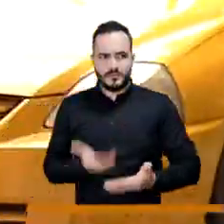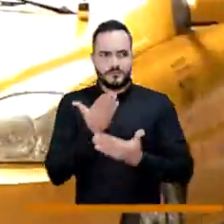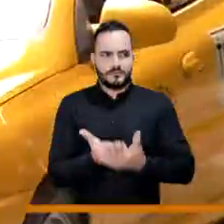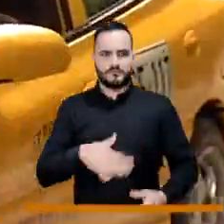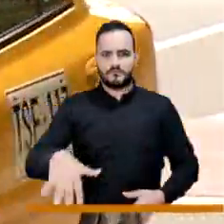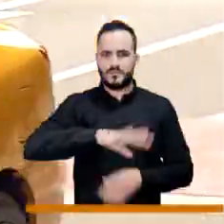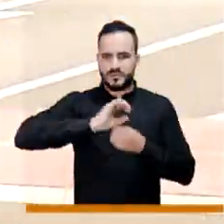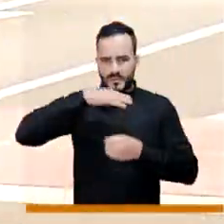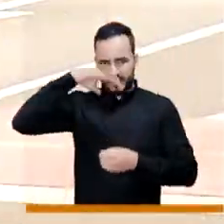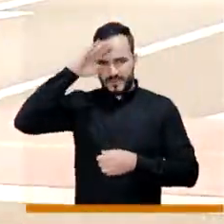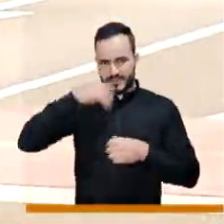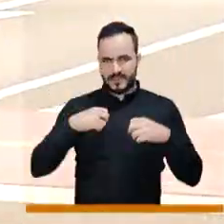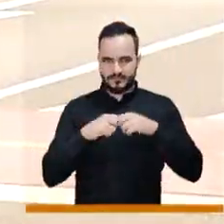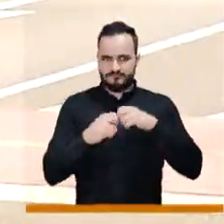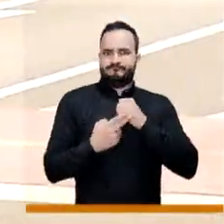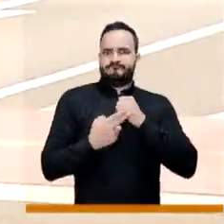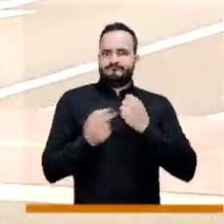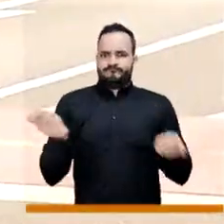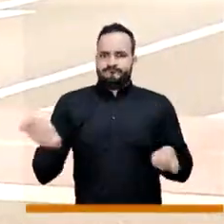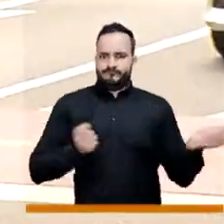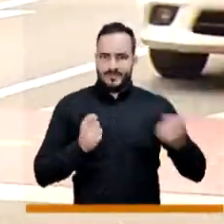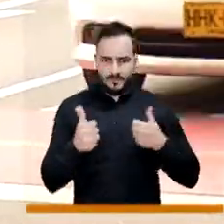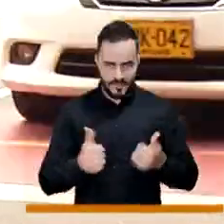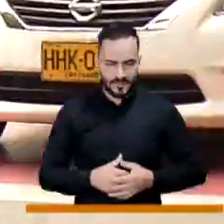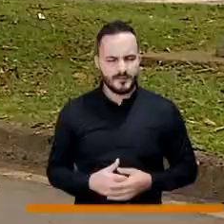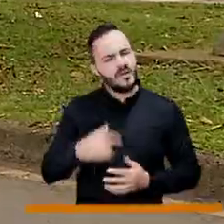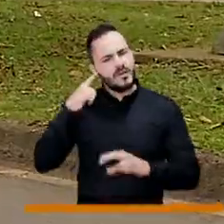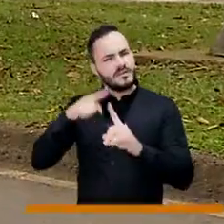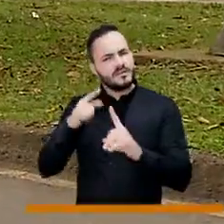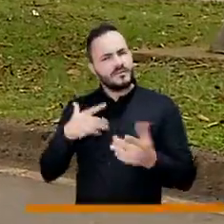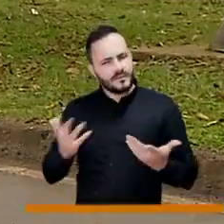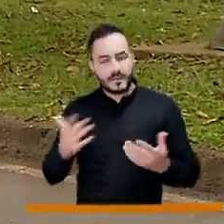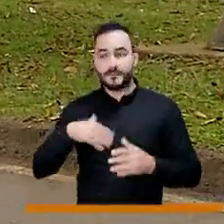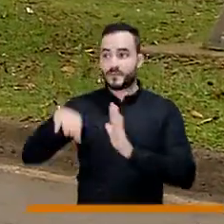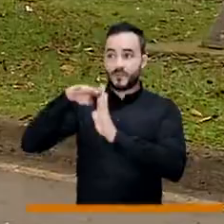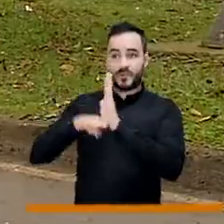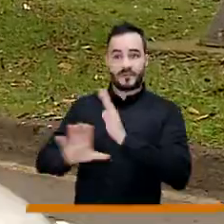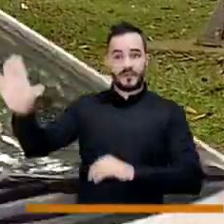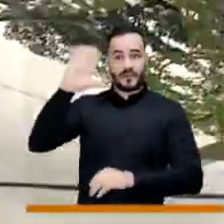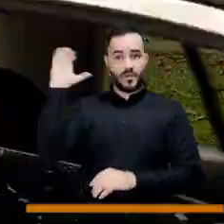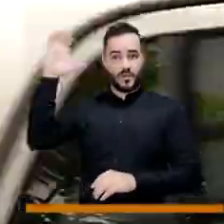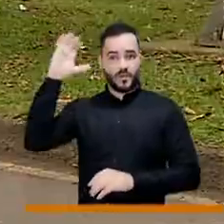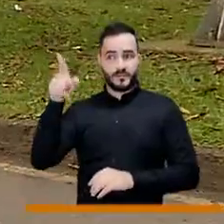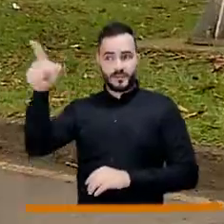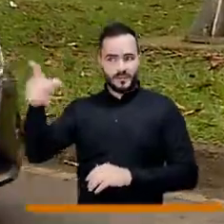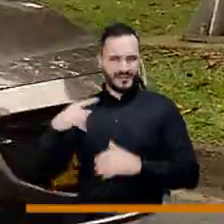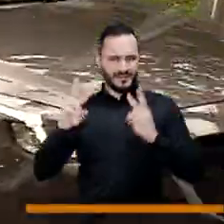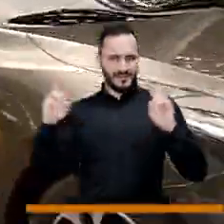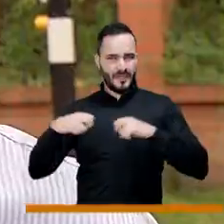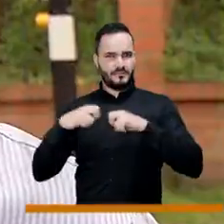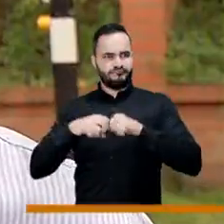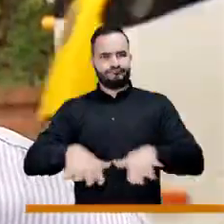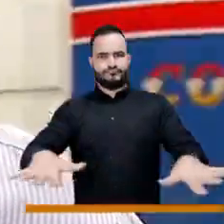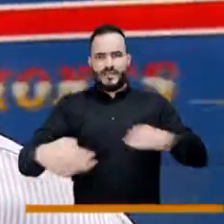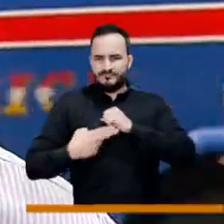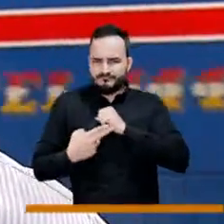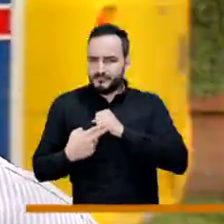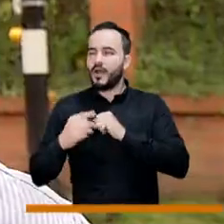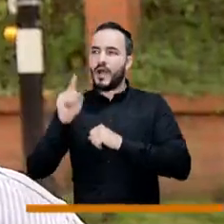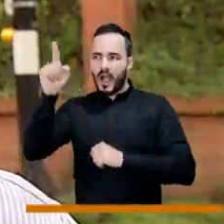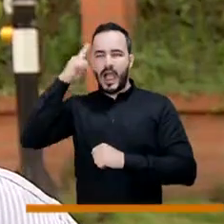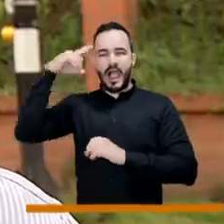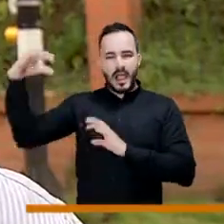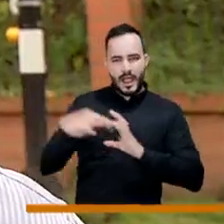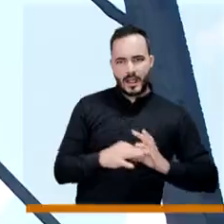que busca que se adopten los lineamientos de la Política Nacional de Eficiencia Energética, donde pretendemos que nuestra ciudad pues